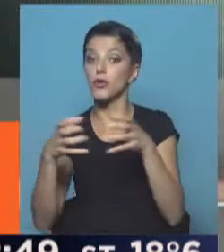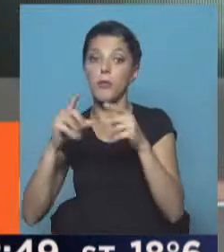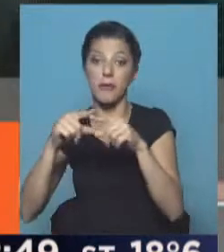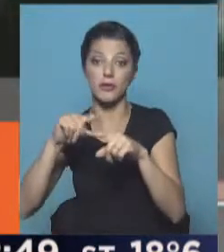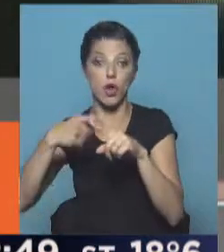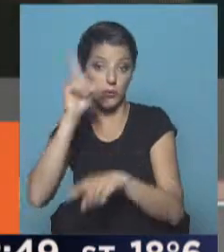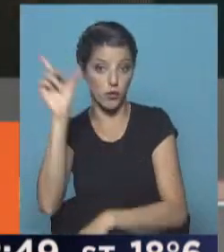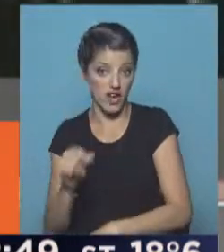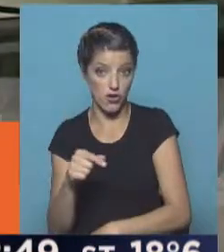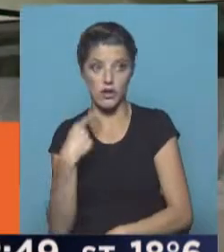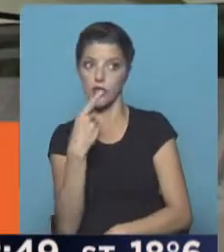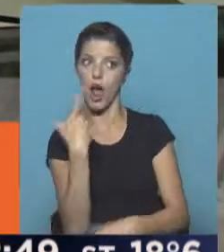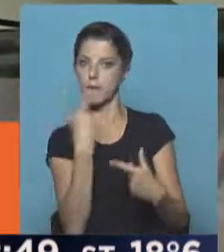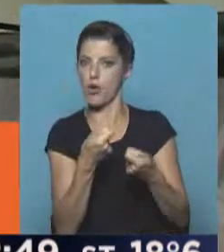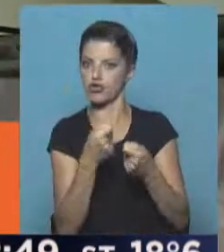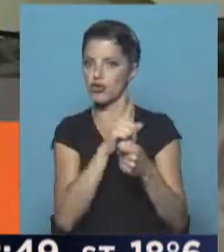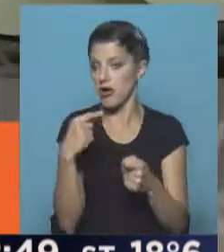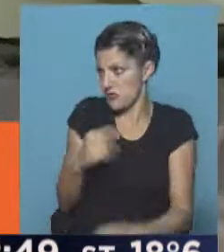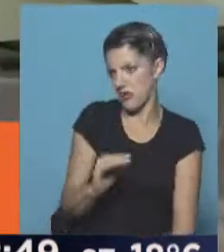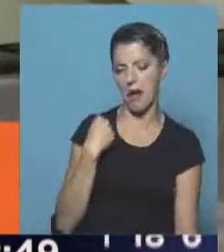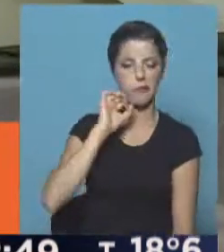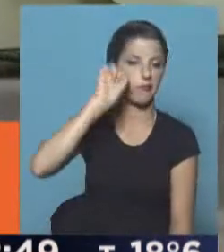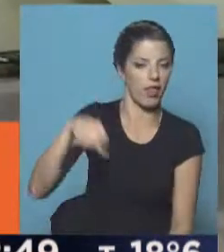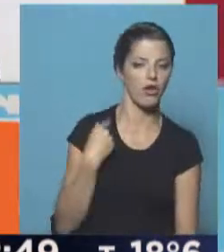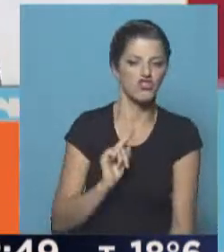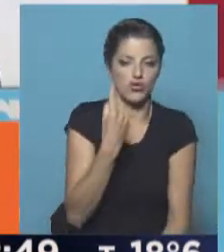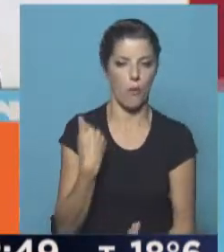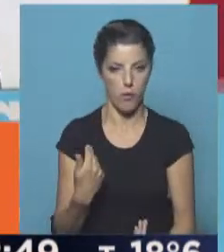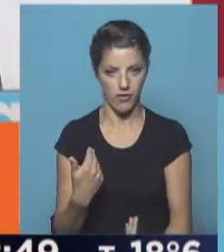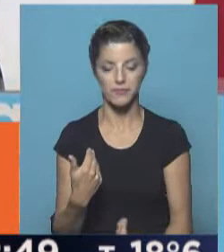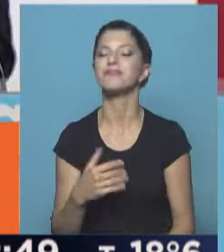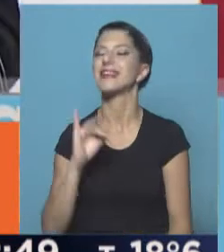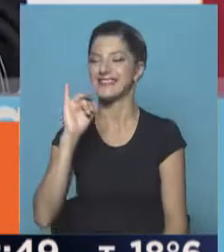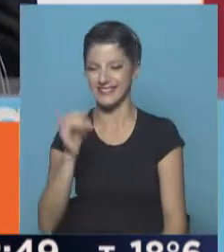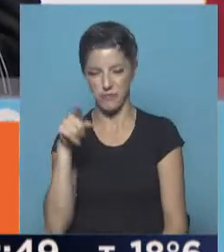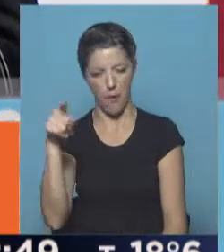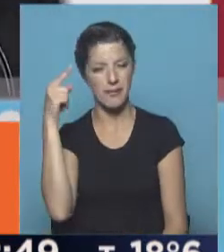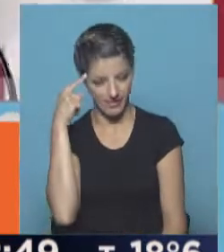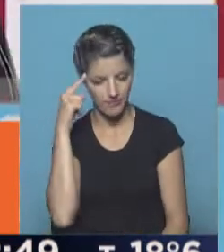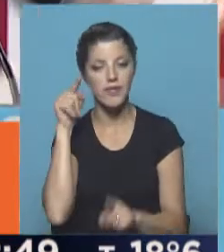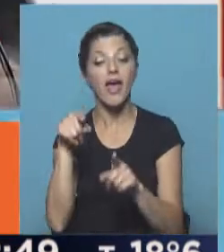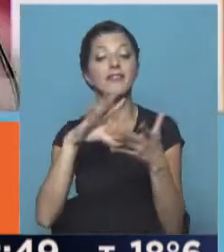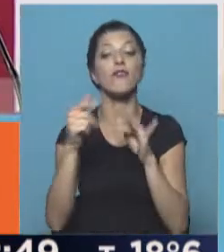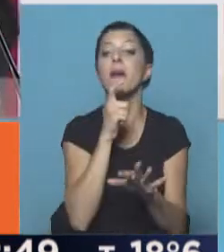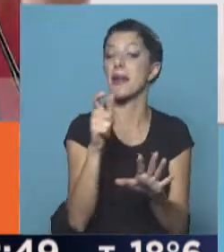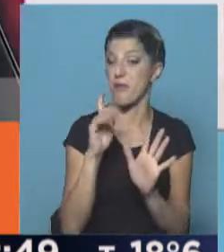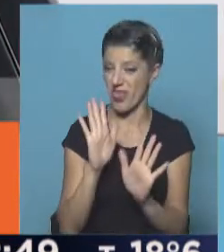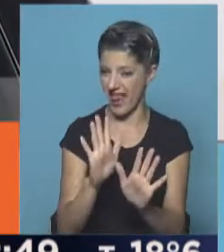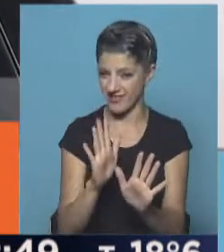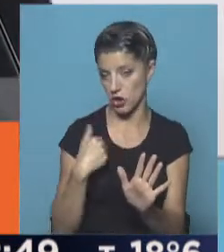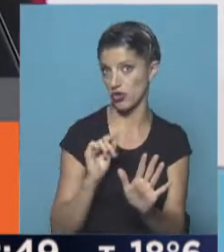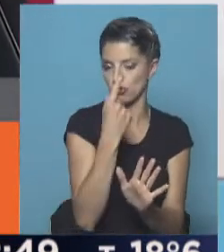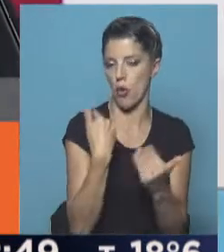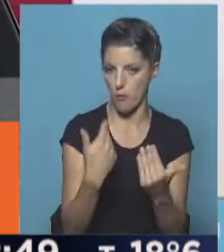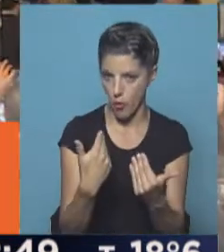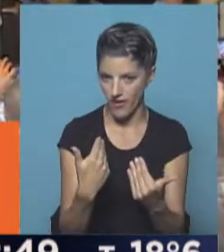vayan, yo me puedo arreglar solo, no lo necesito. Ahora, claro, y vos fíjate, pero ese tipo de respuesta y personajes como Donald Trump, claramente es el